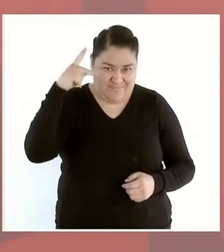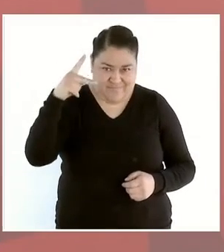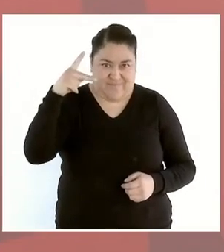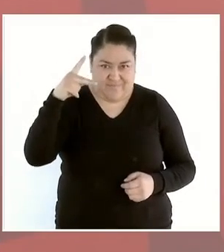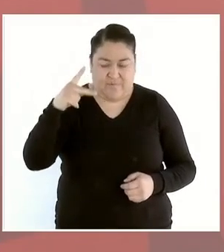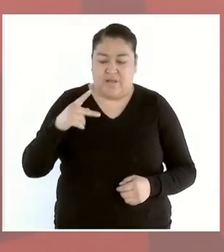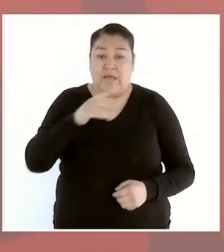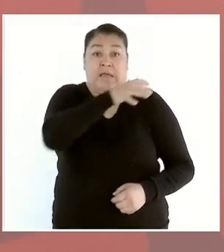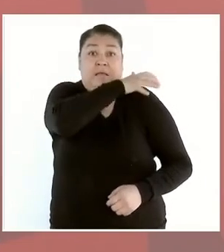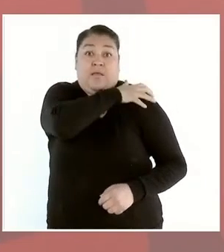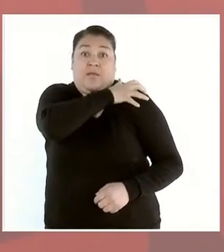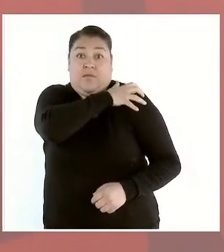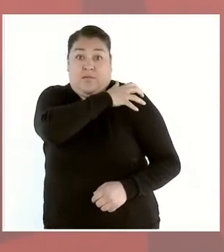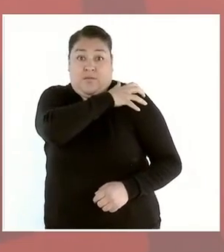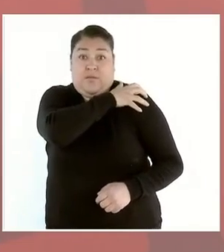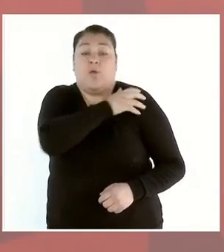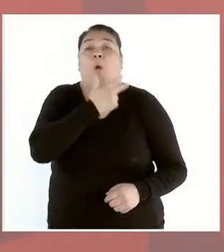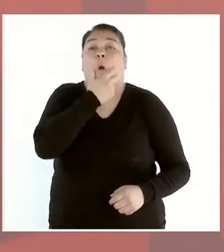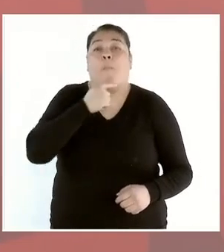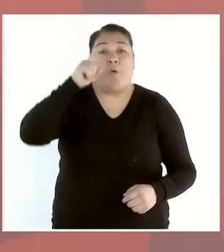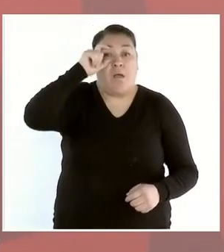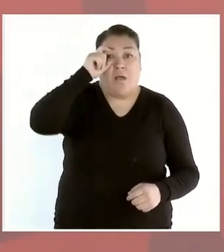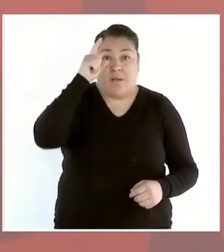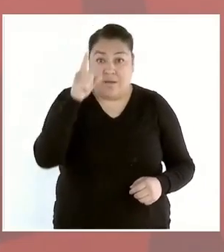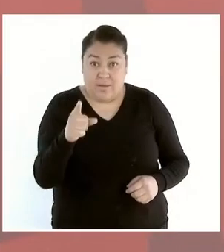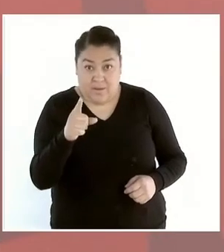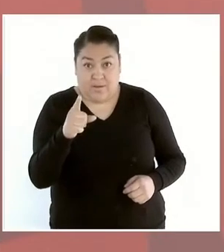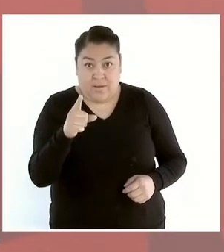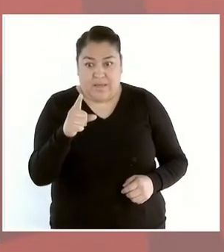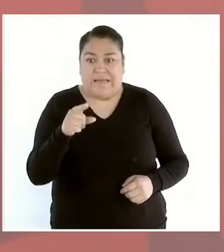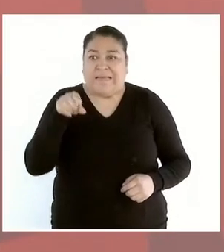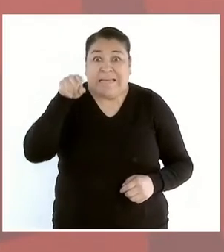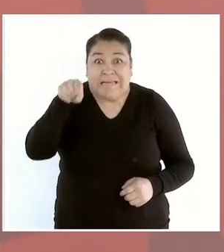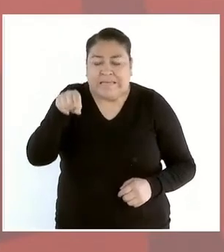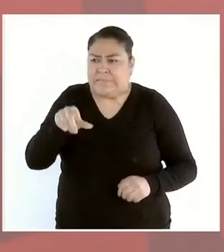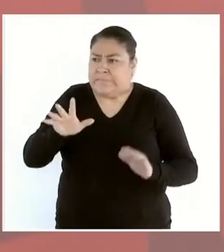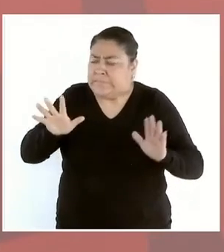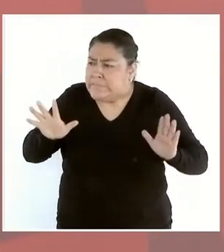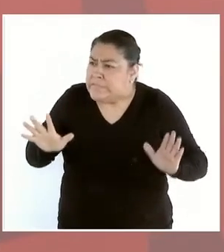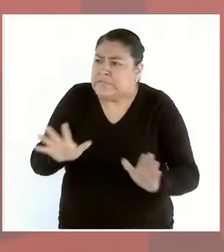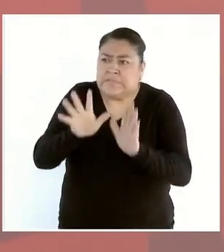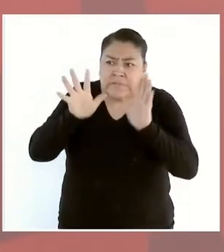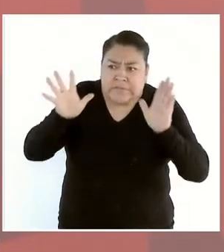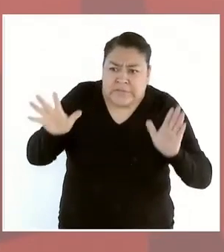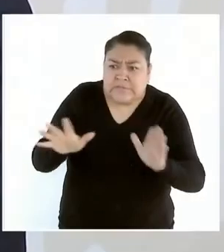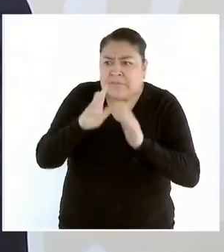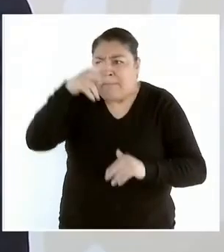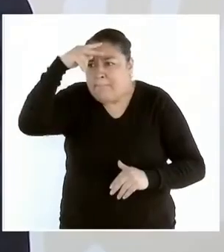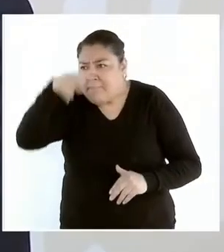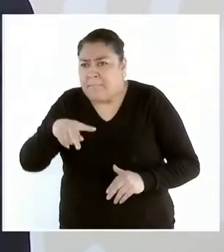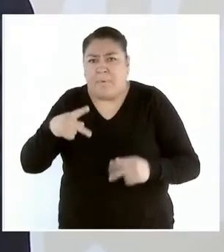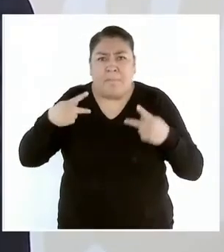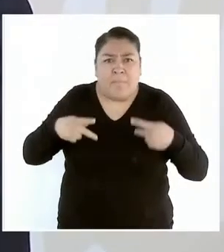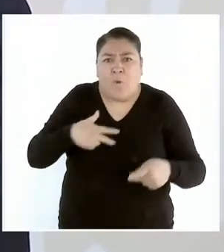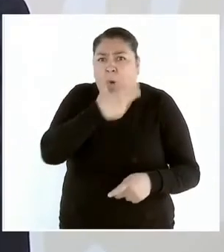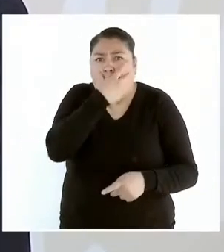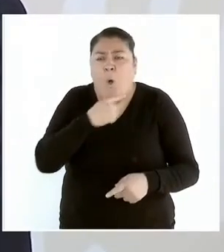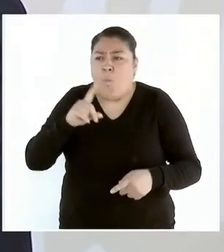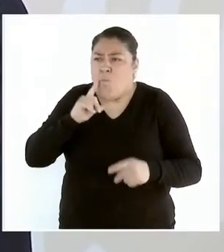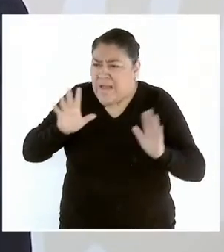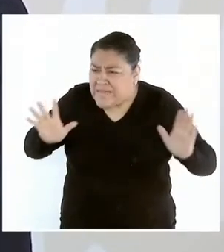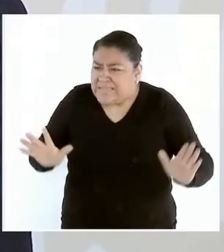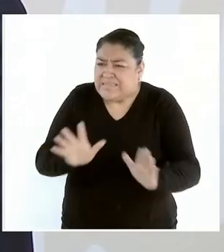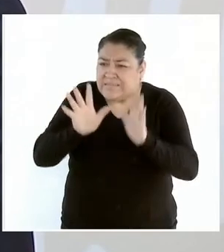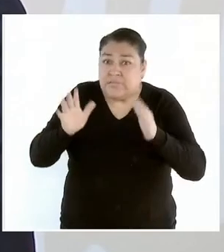el general ignacio zaragoza animaba a los mexicanos que se